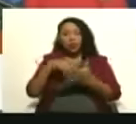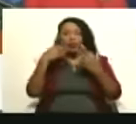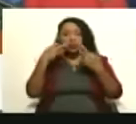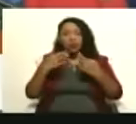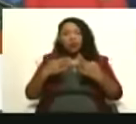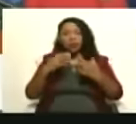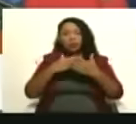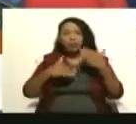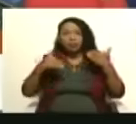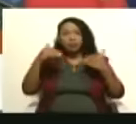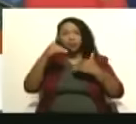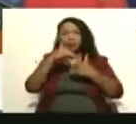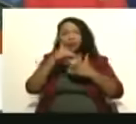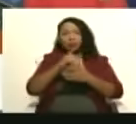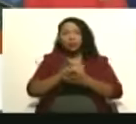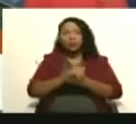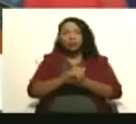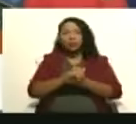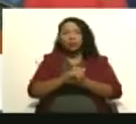superiores, subalternos,